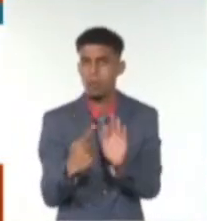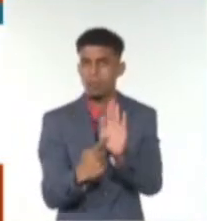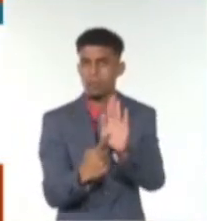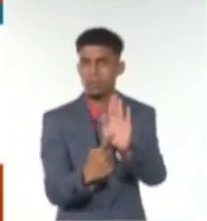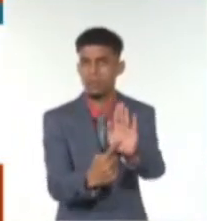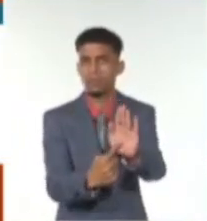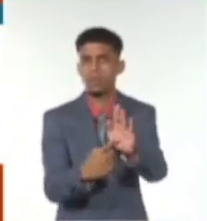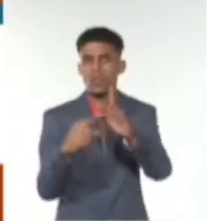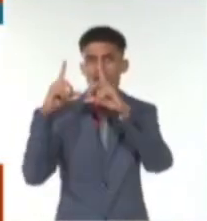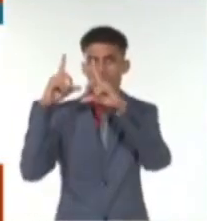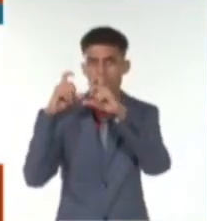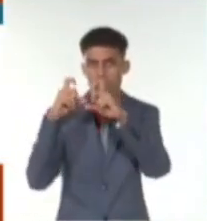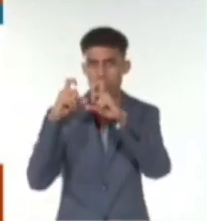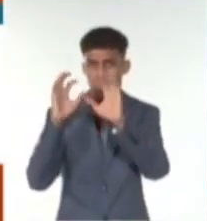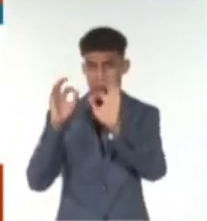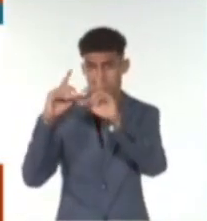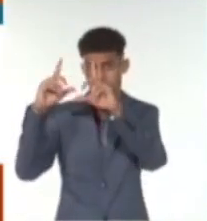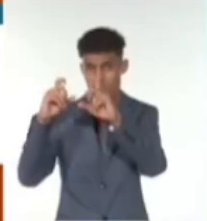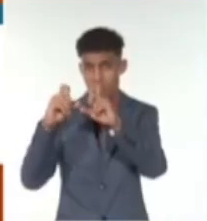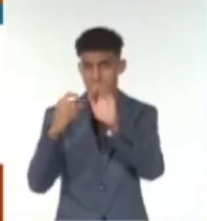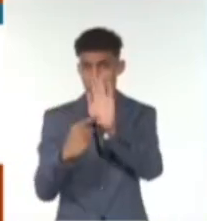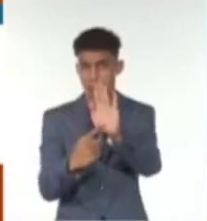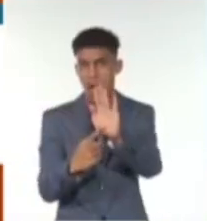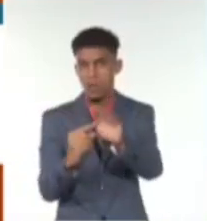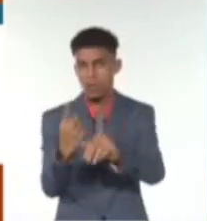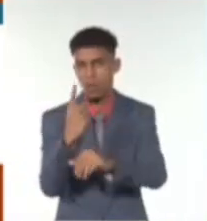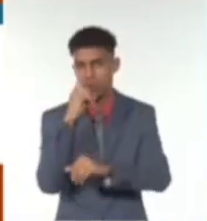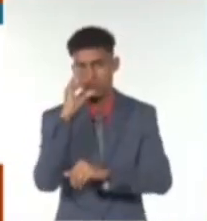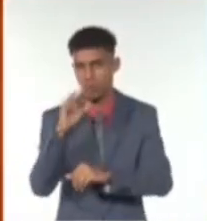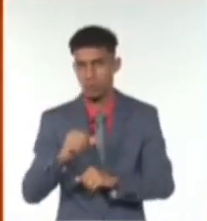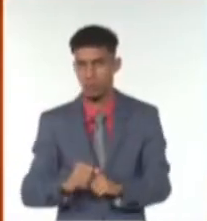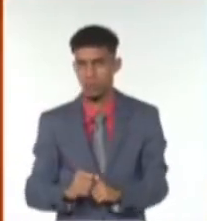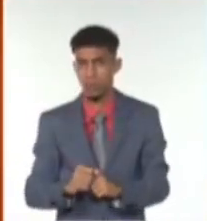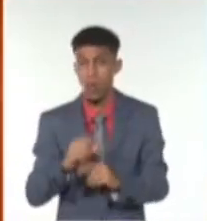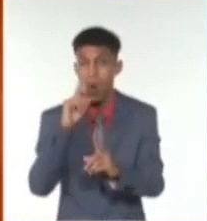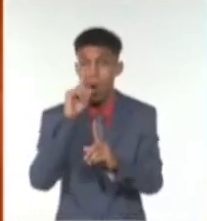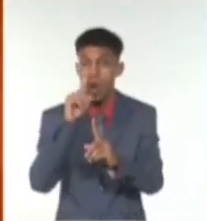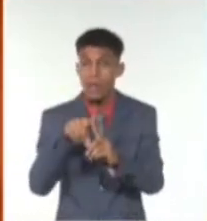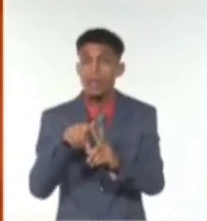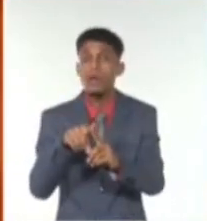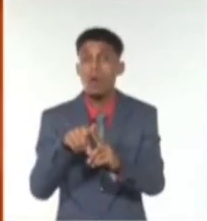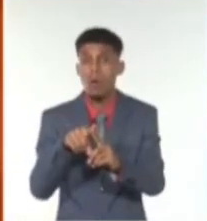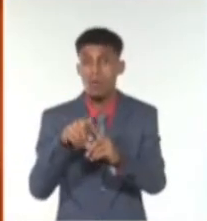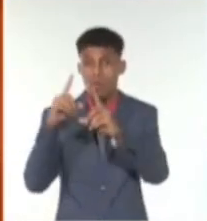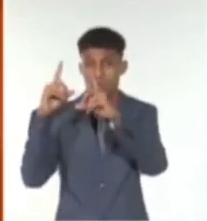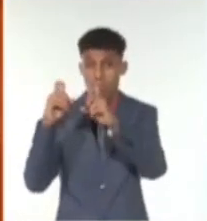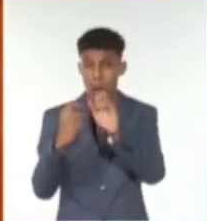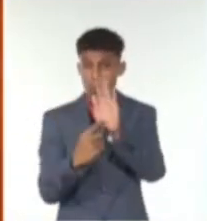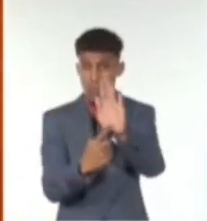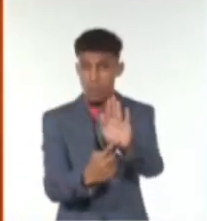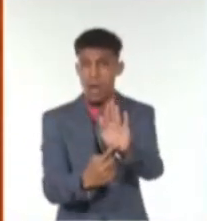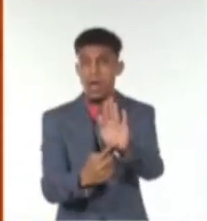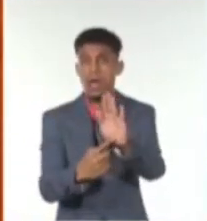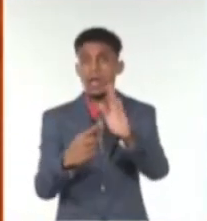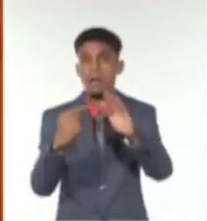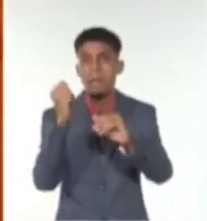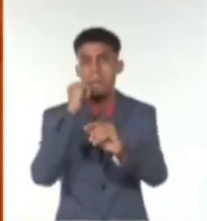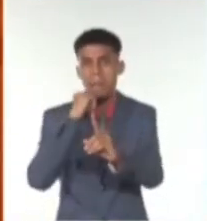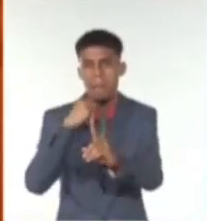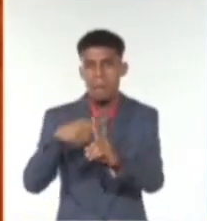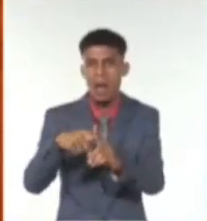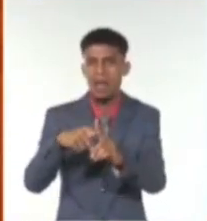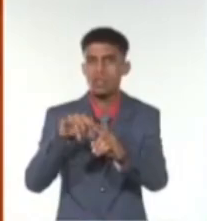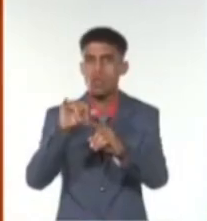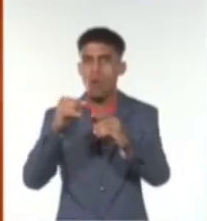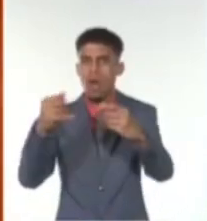la fotografía de Mellado, sino mostrarla en ese intercambio, tratar de moverla dentro de